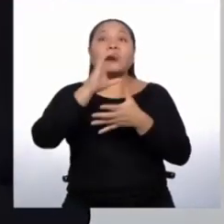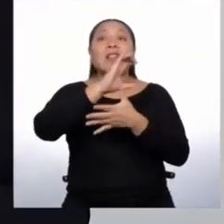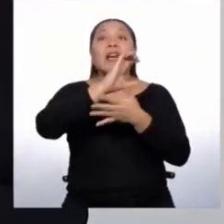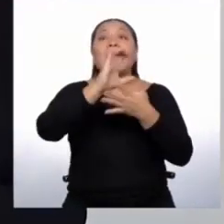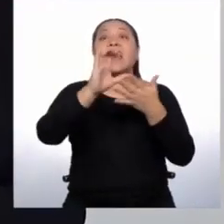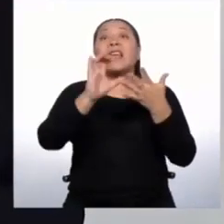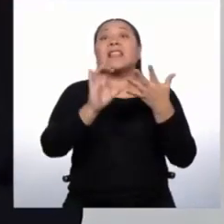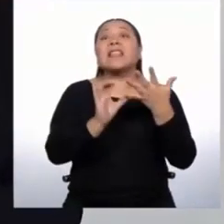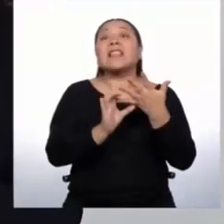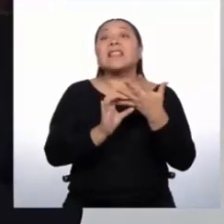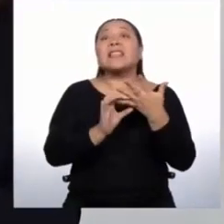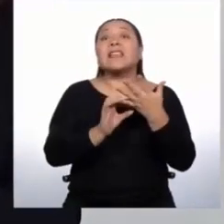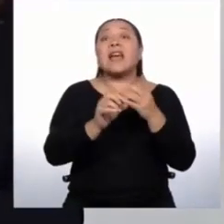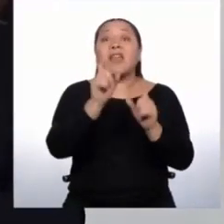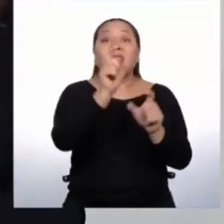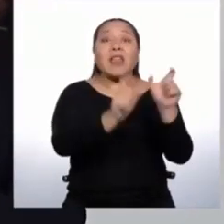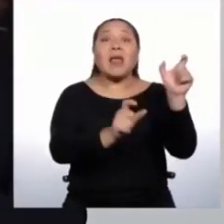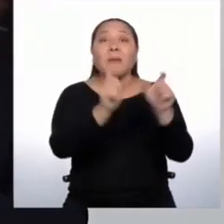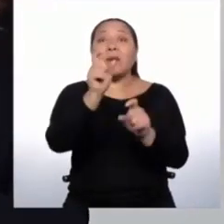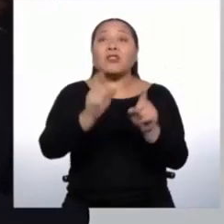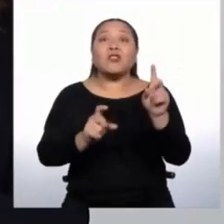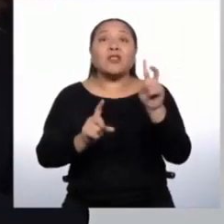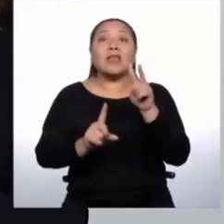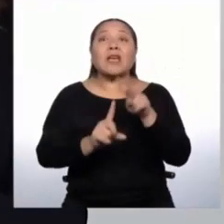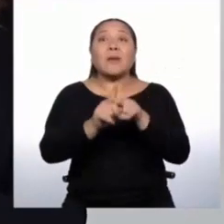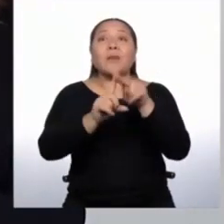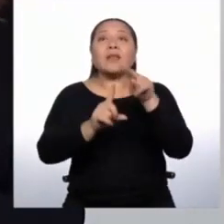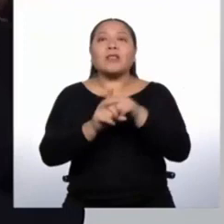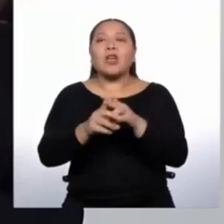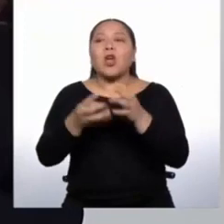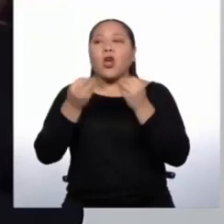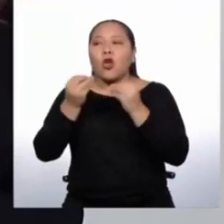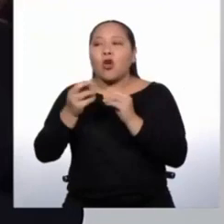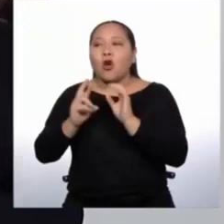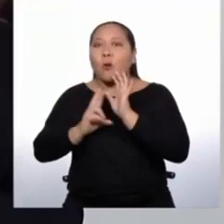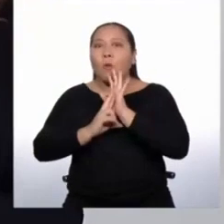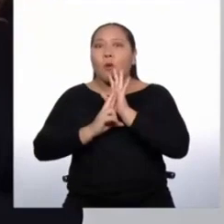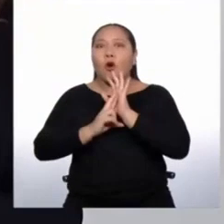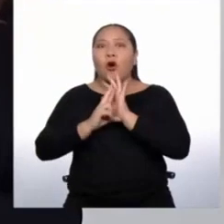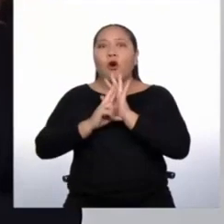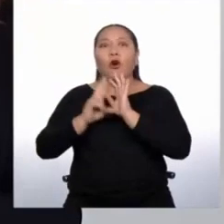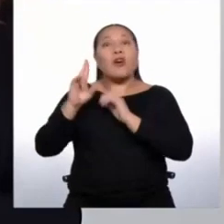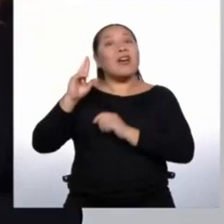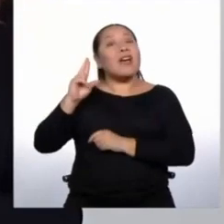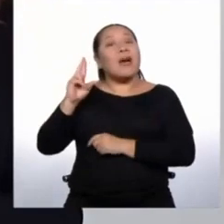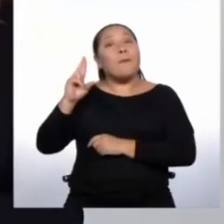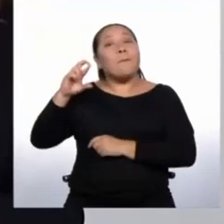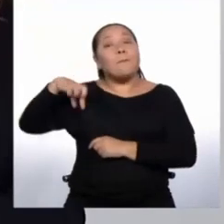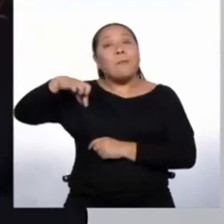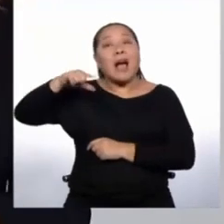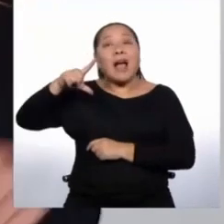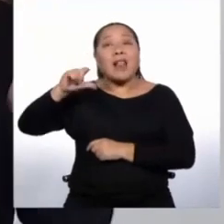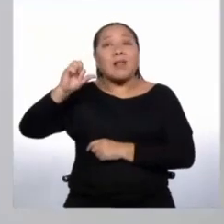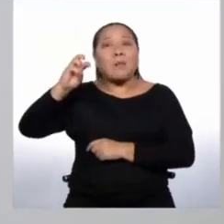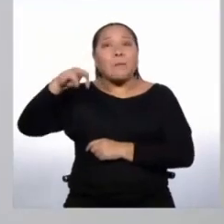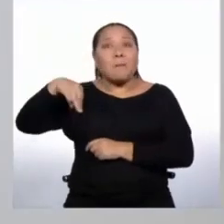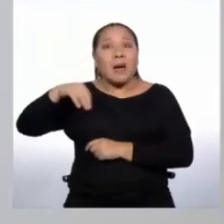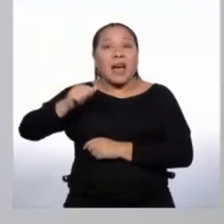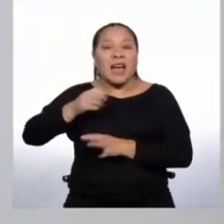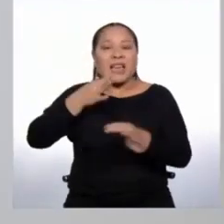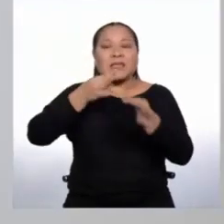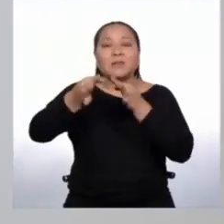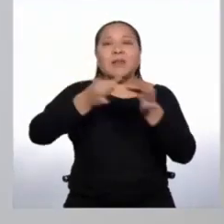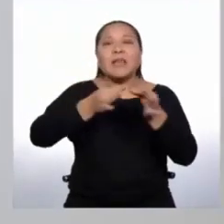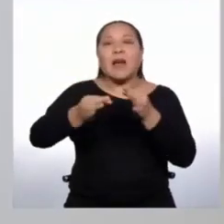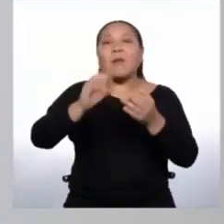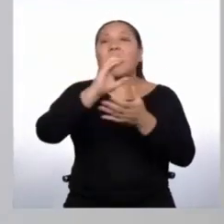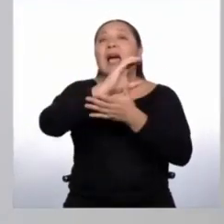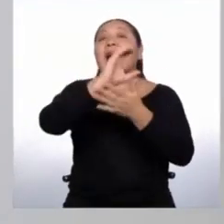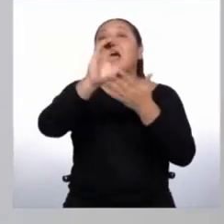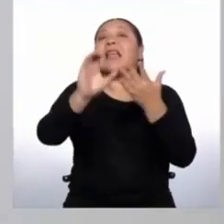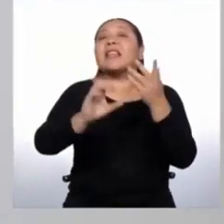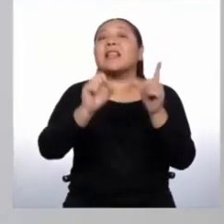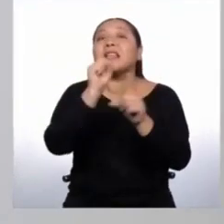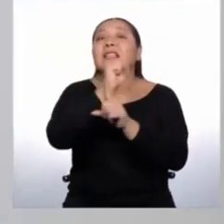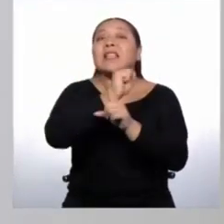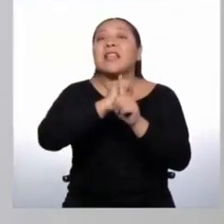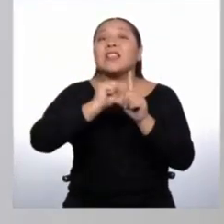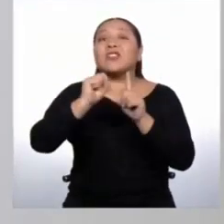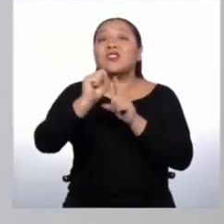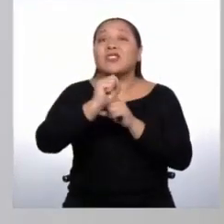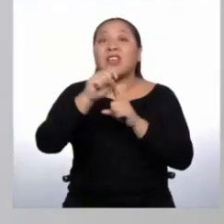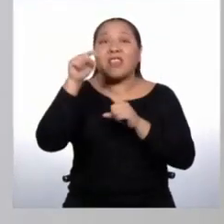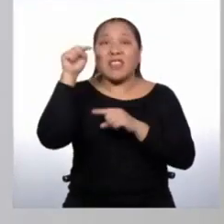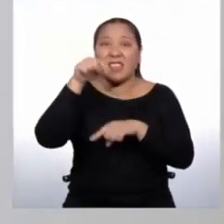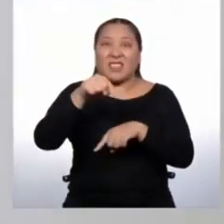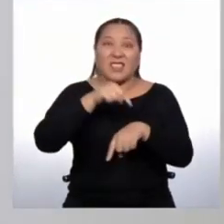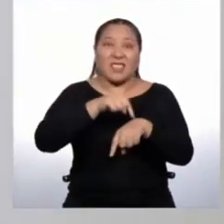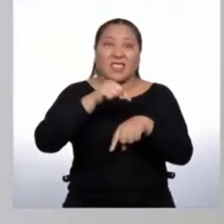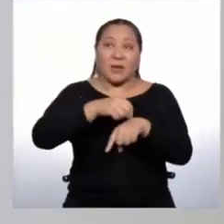los personajes y de qué manera Ricardo Palma retrataba la sociedad de la época? Ahora, un reto para los chicos